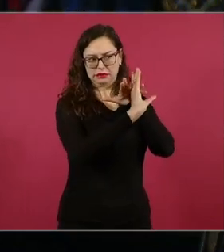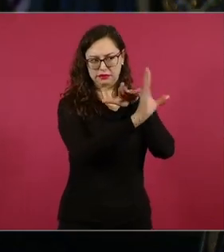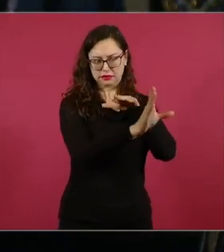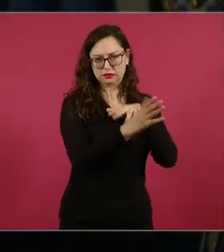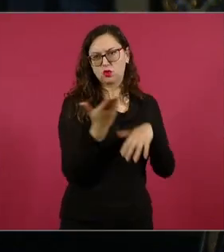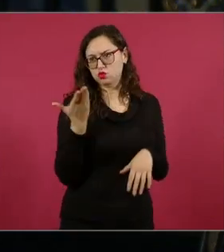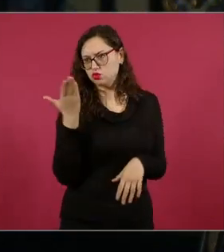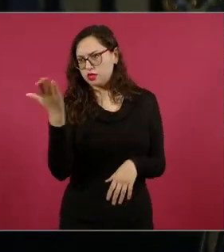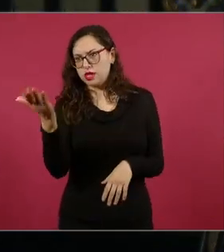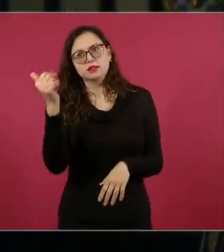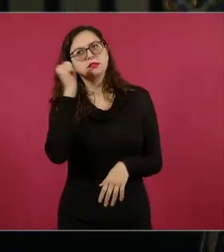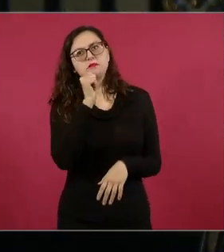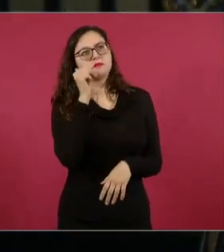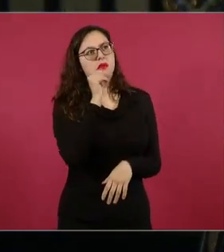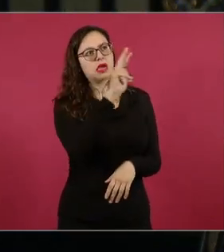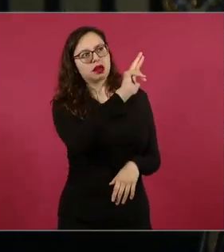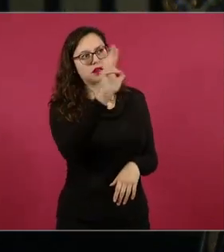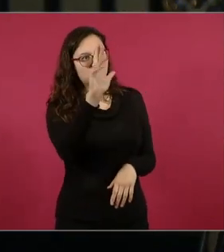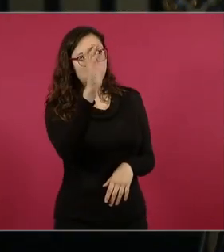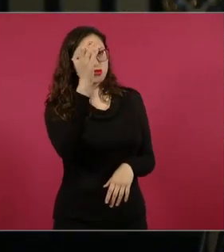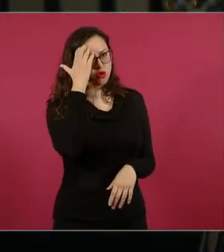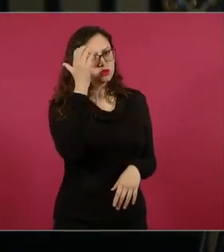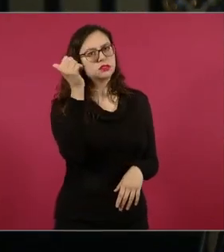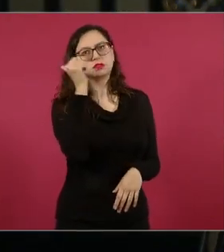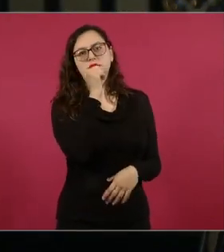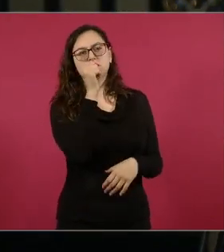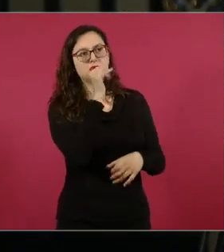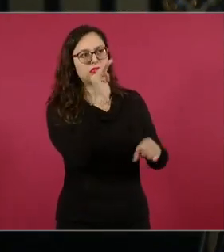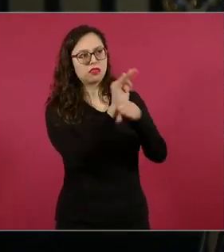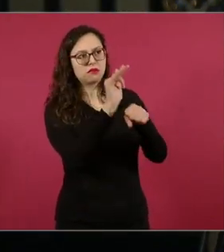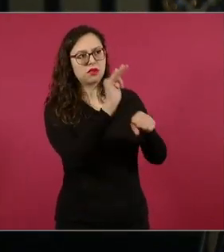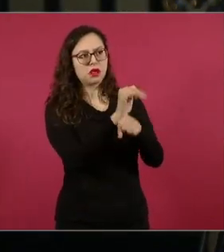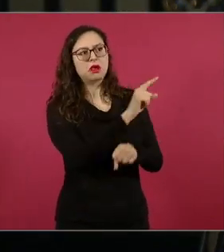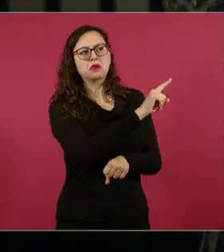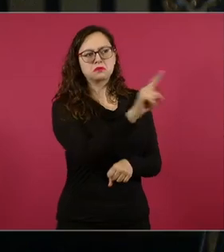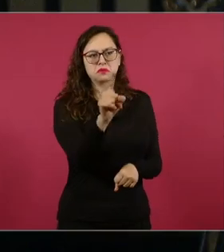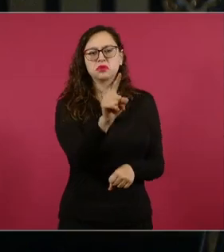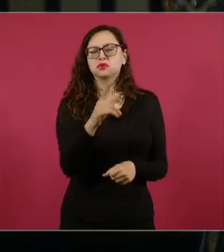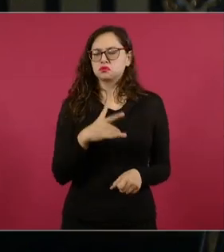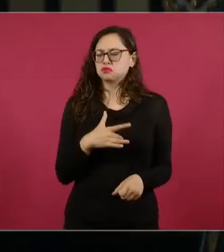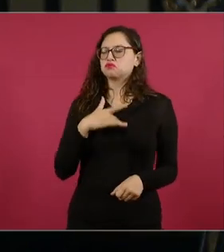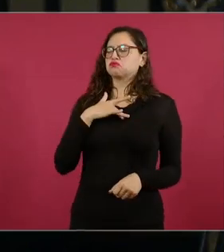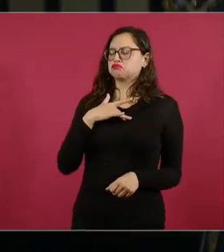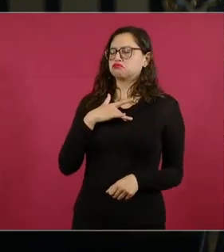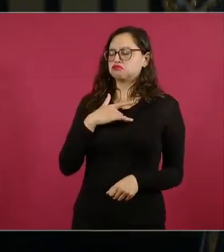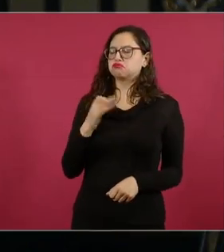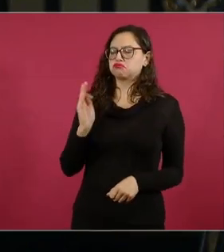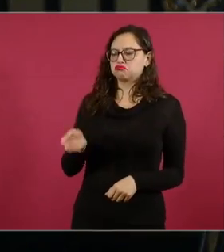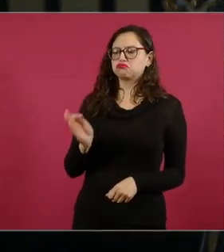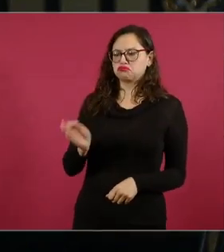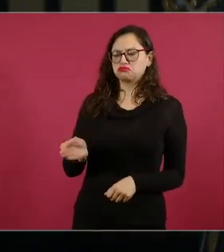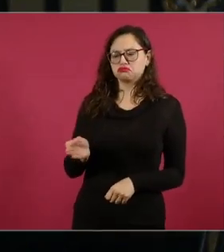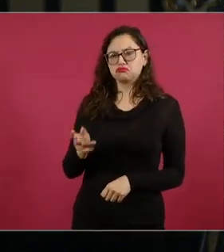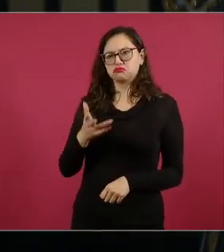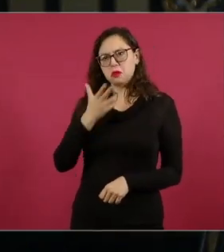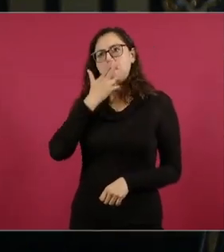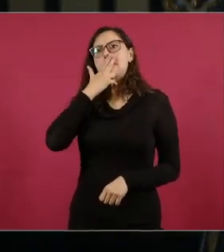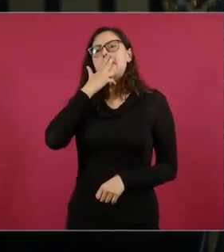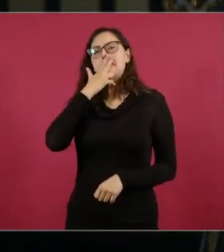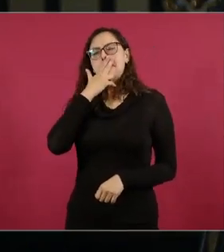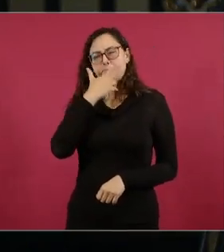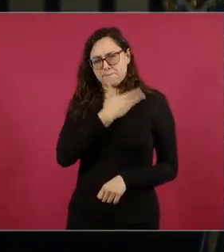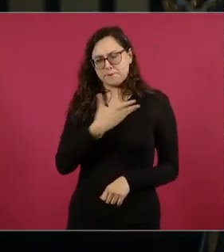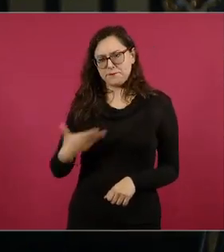pendiente, una deuda con la comunidad de mexicanos en Estados Unidos? que se siguen quejando de que venden las citas para los consulados, de